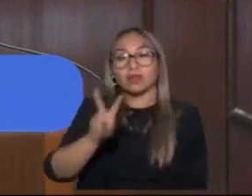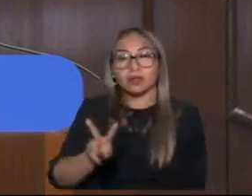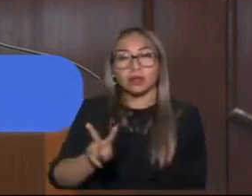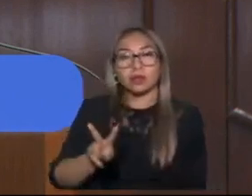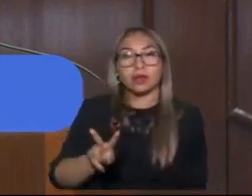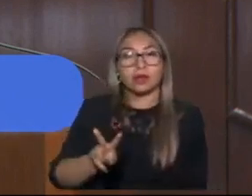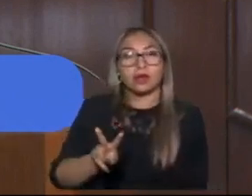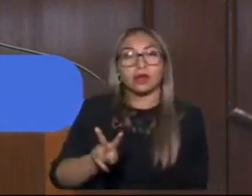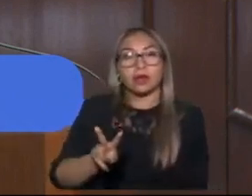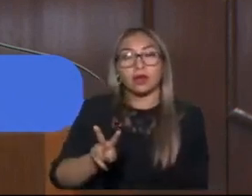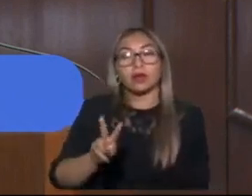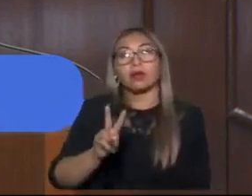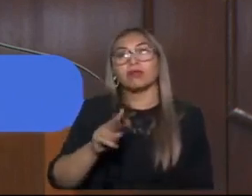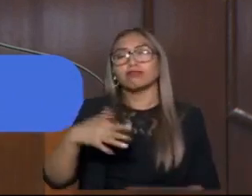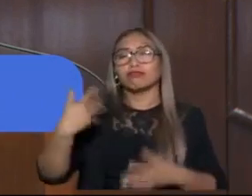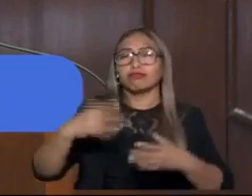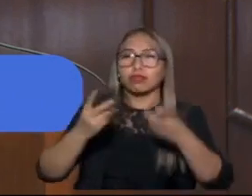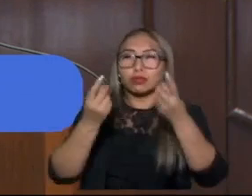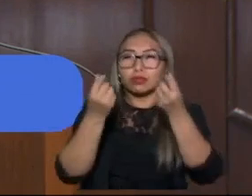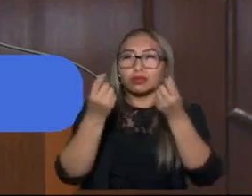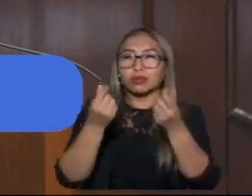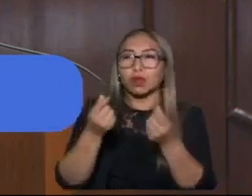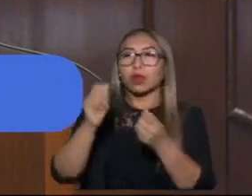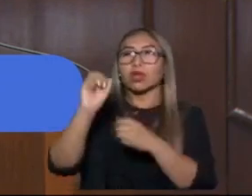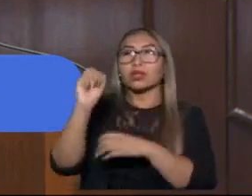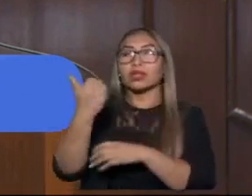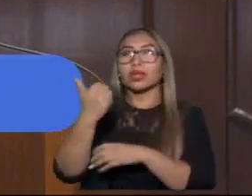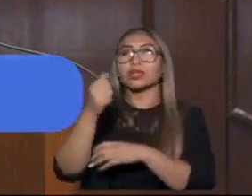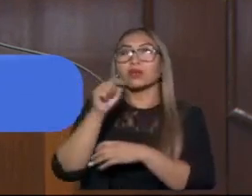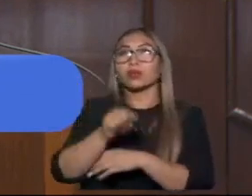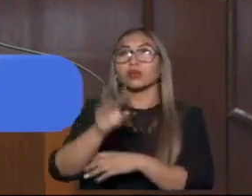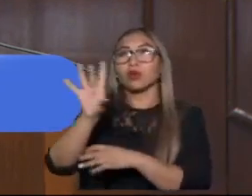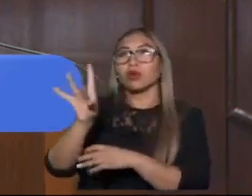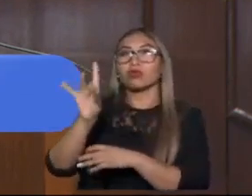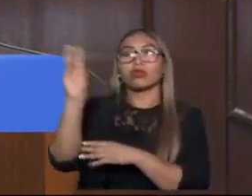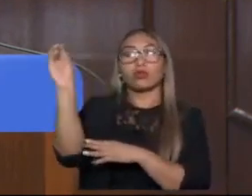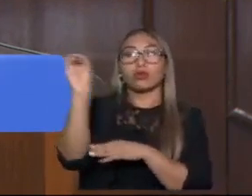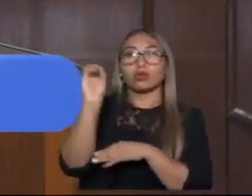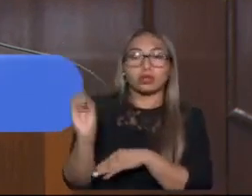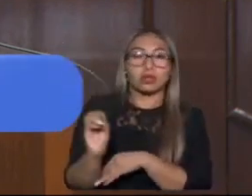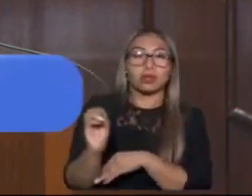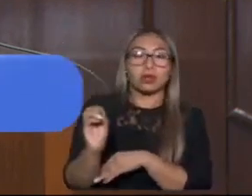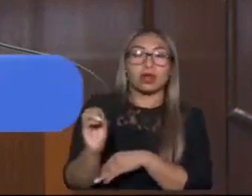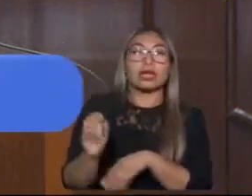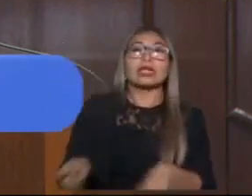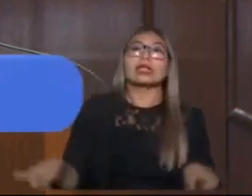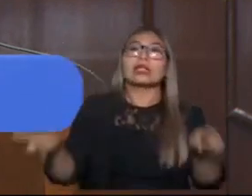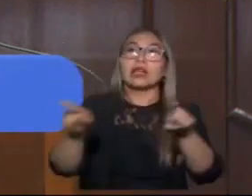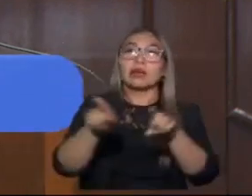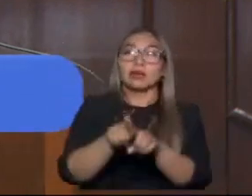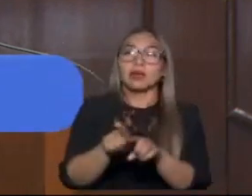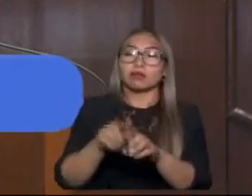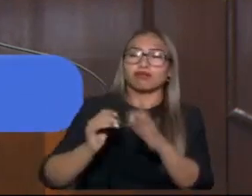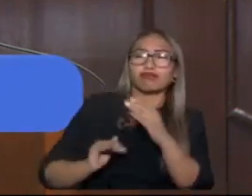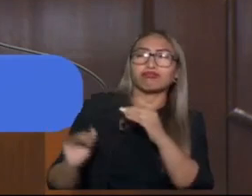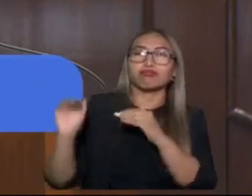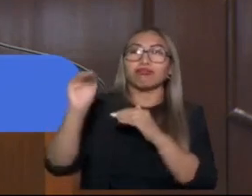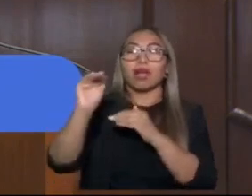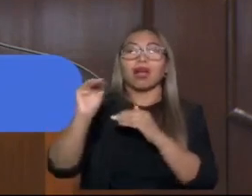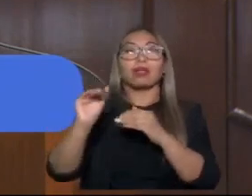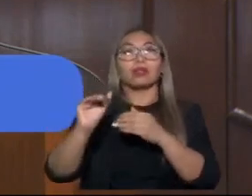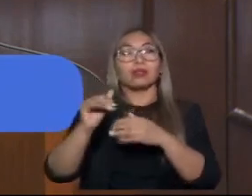un crecimiento económico de 10.8%, también el más alto de la región.